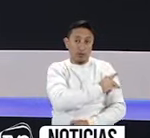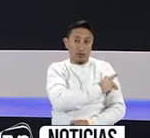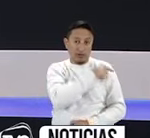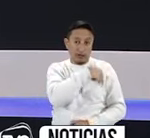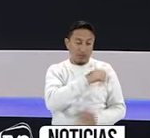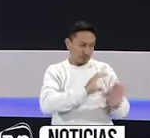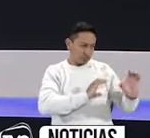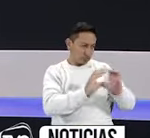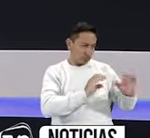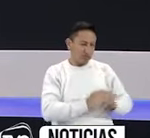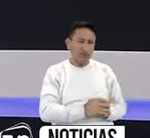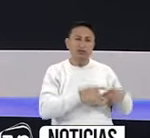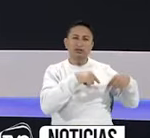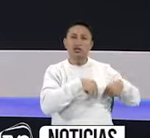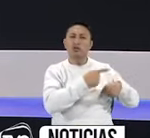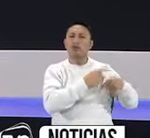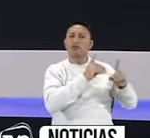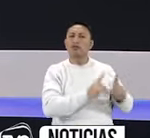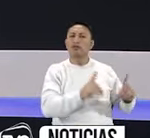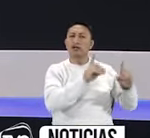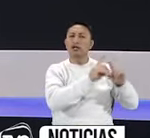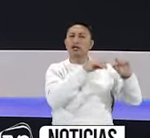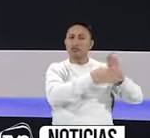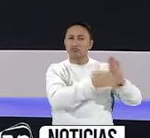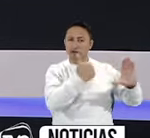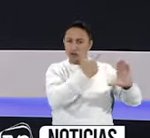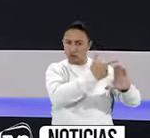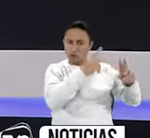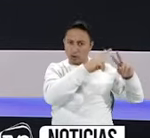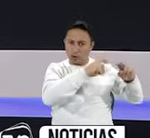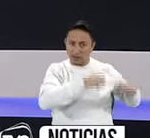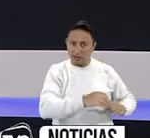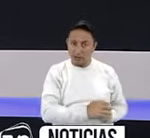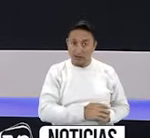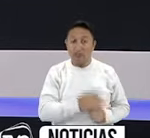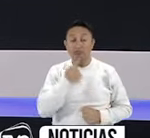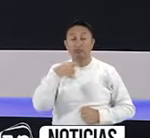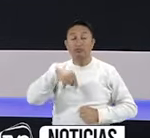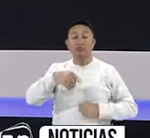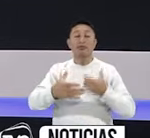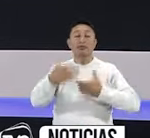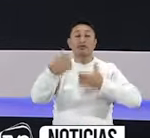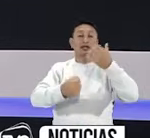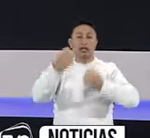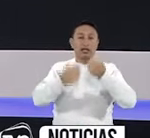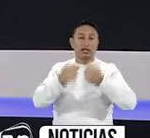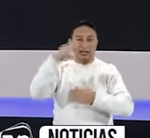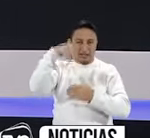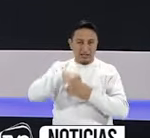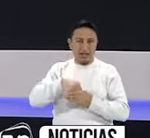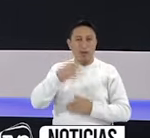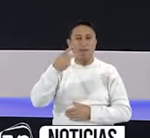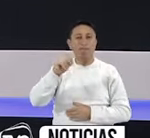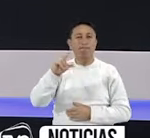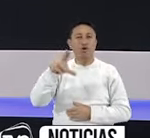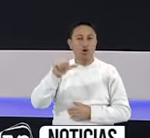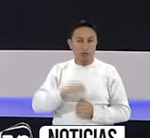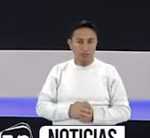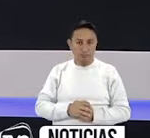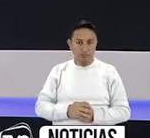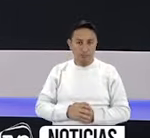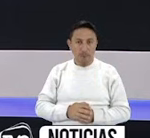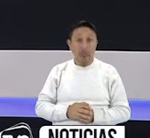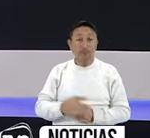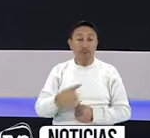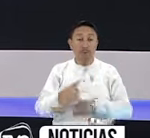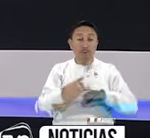conocer los pormenores de la investigación que hace referencia a una presunta contaminación de leche. La entidad señaló que los